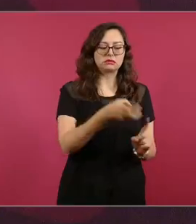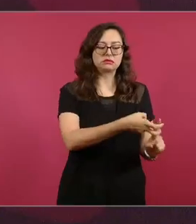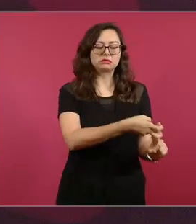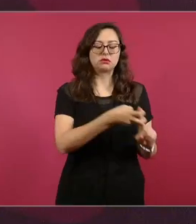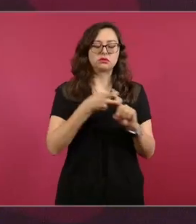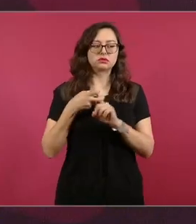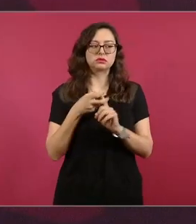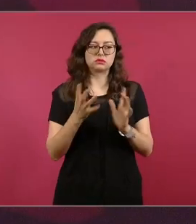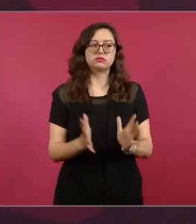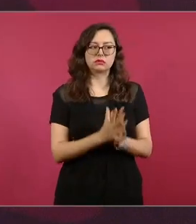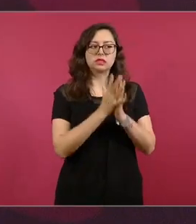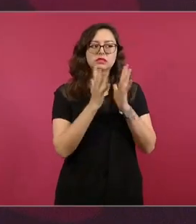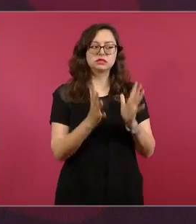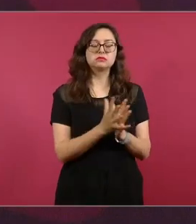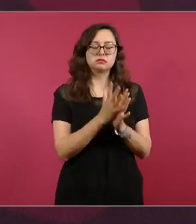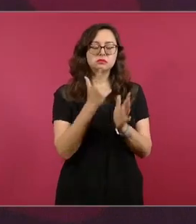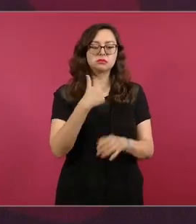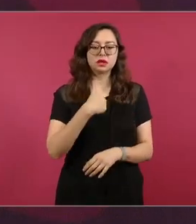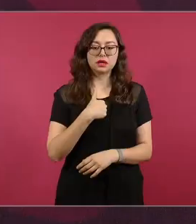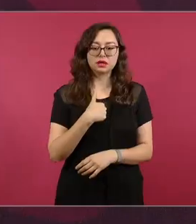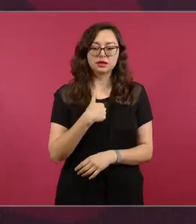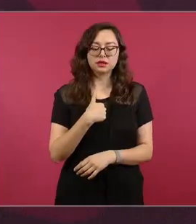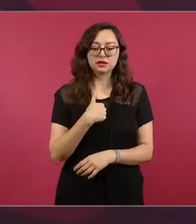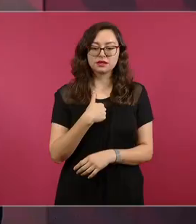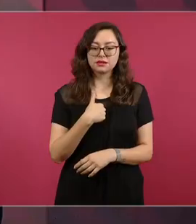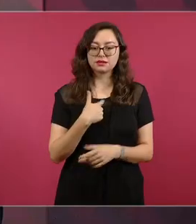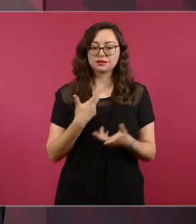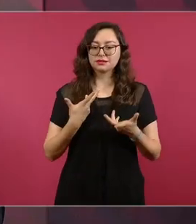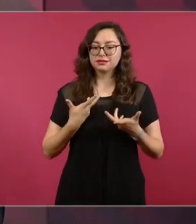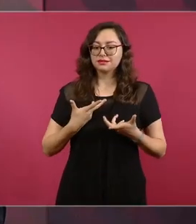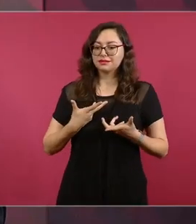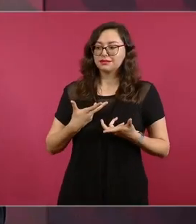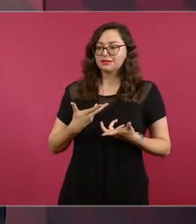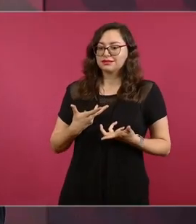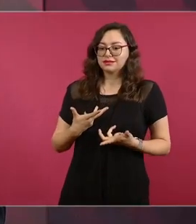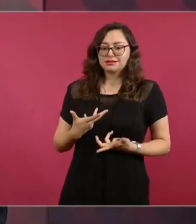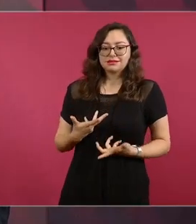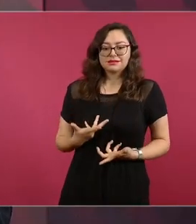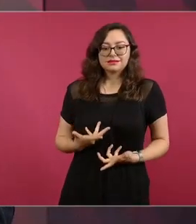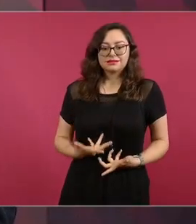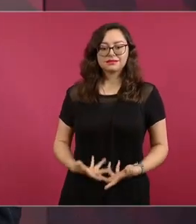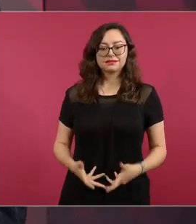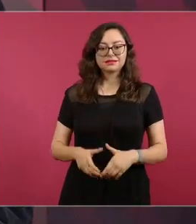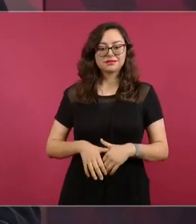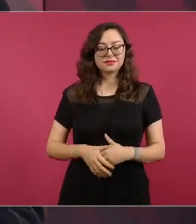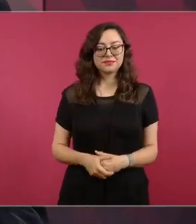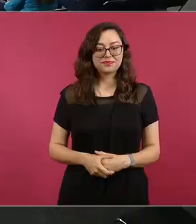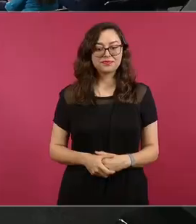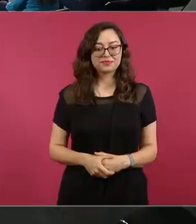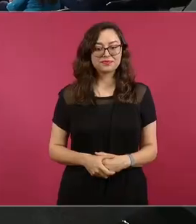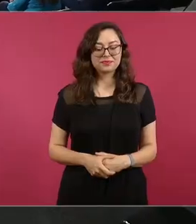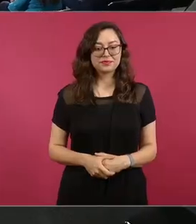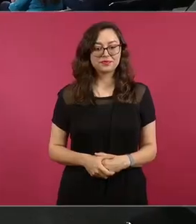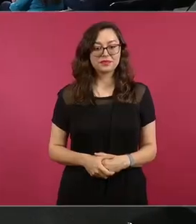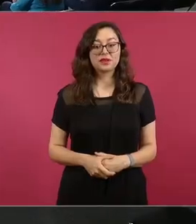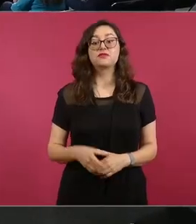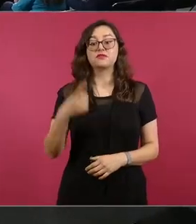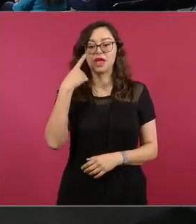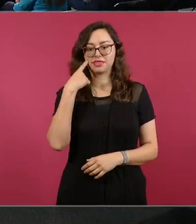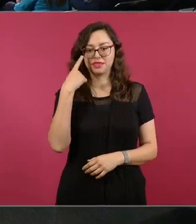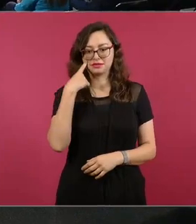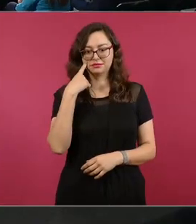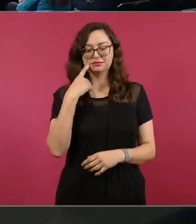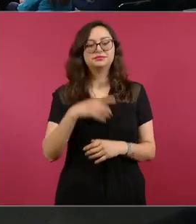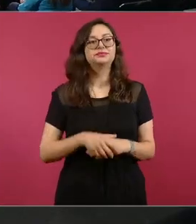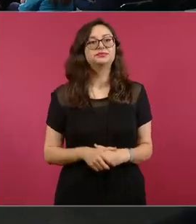Primero declaran de que participaron. luego los liberan